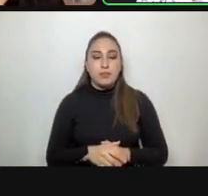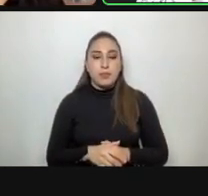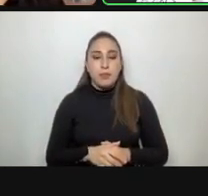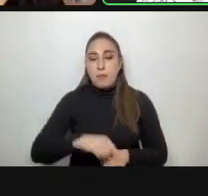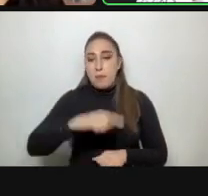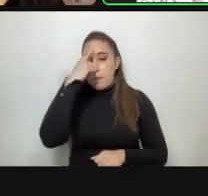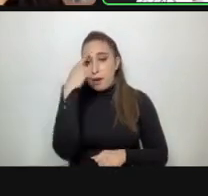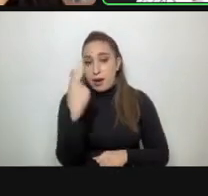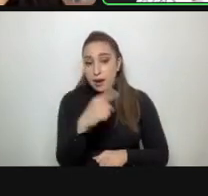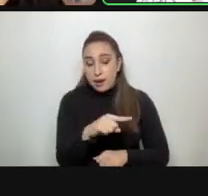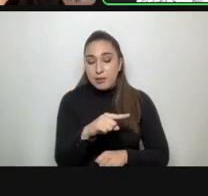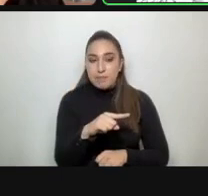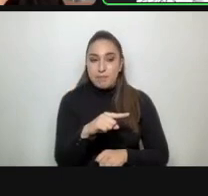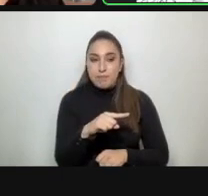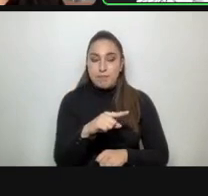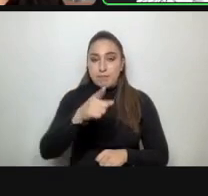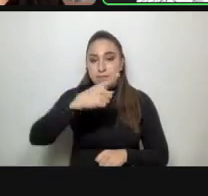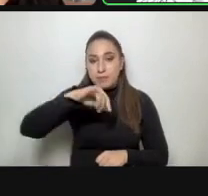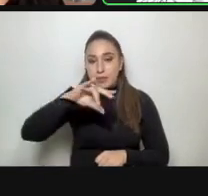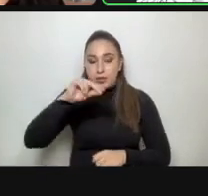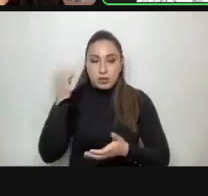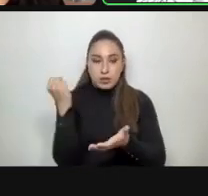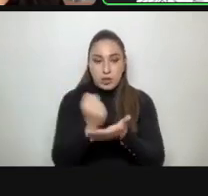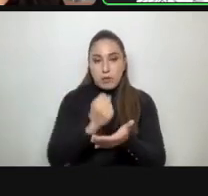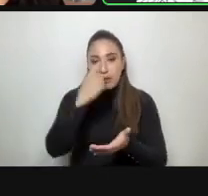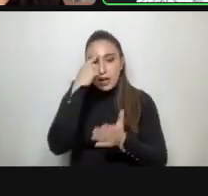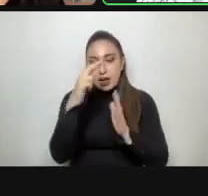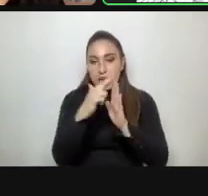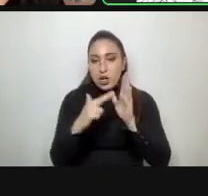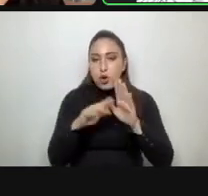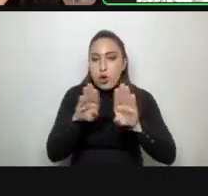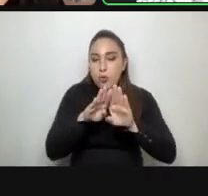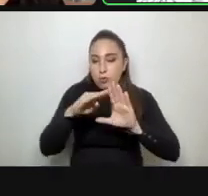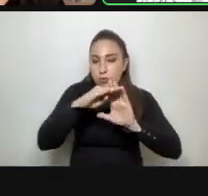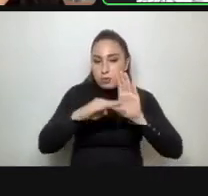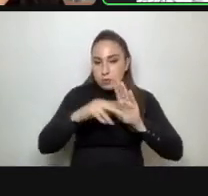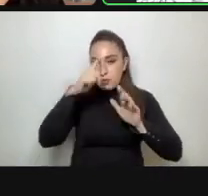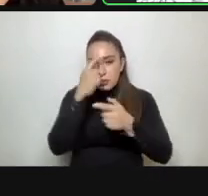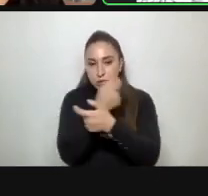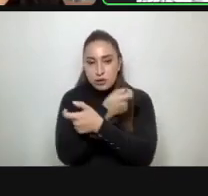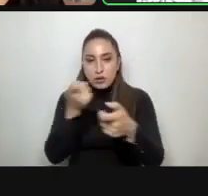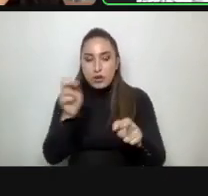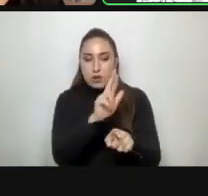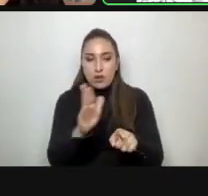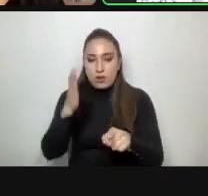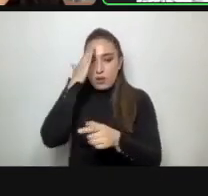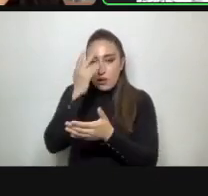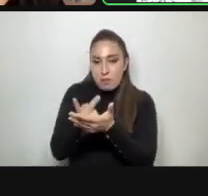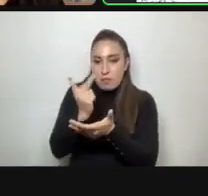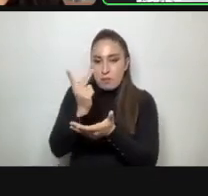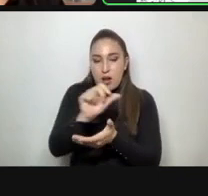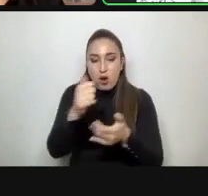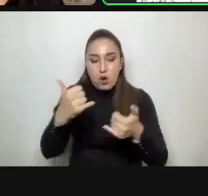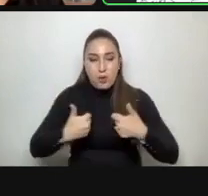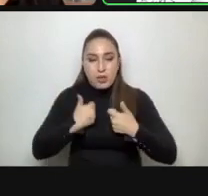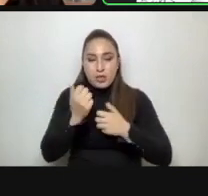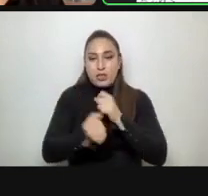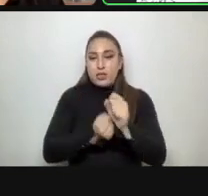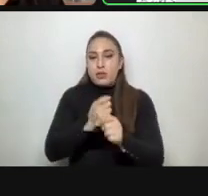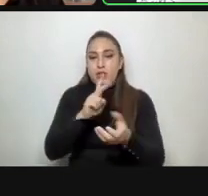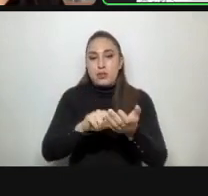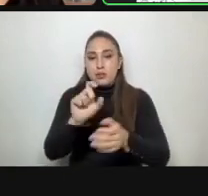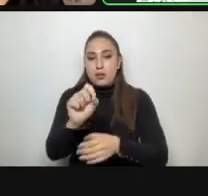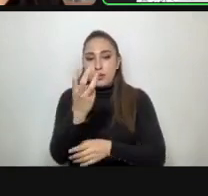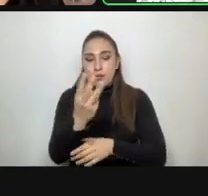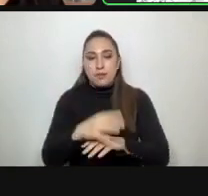para que se apruebe la convocatoria y las bases para la entrega de medalla al mérito juvenil 2023.